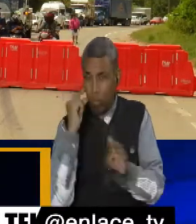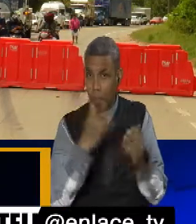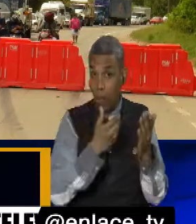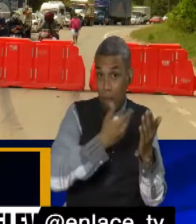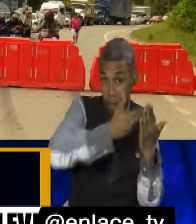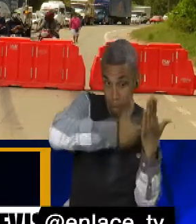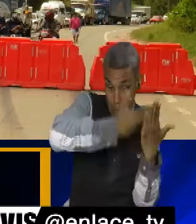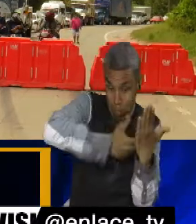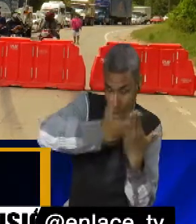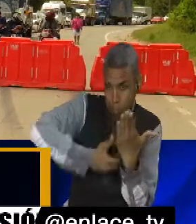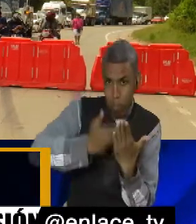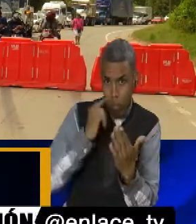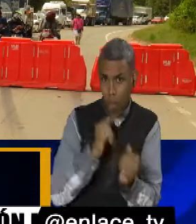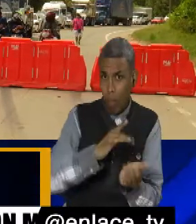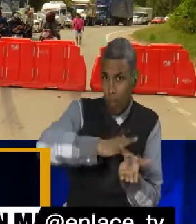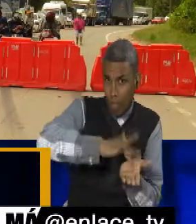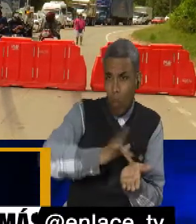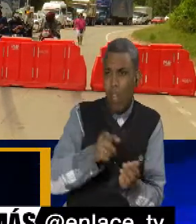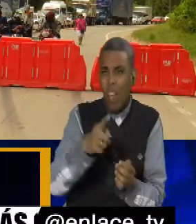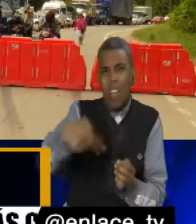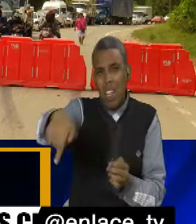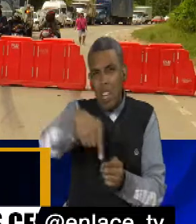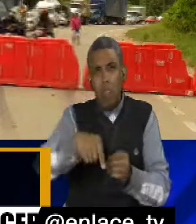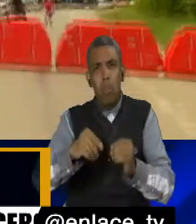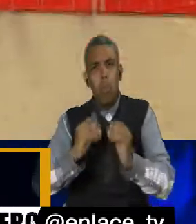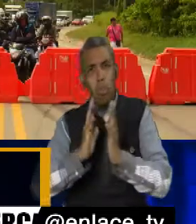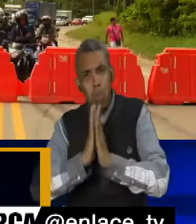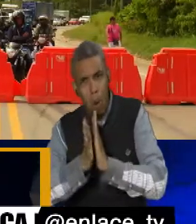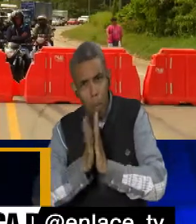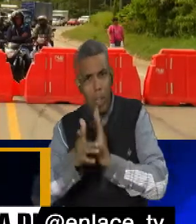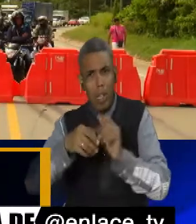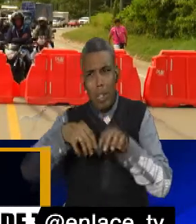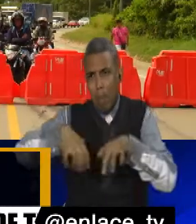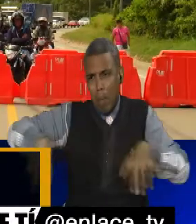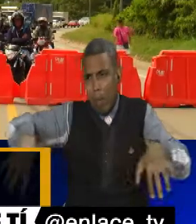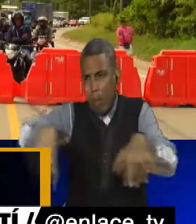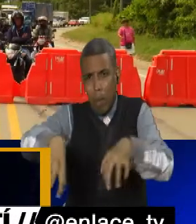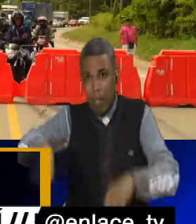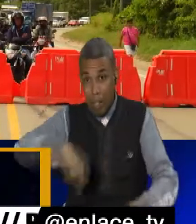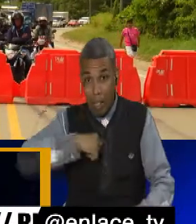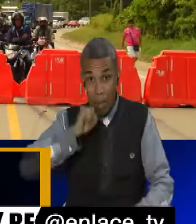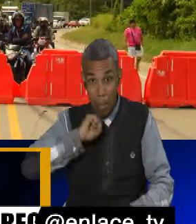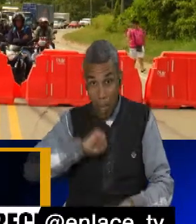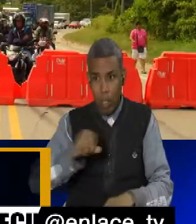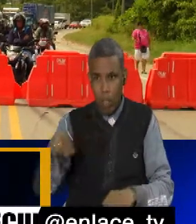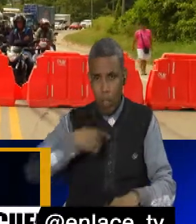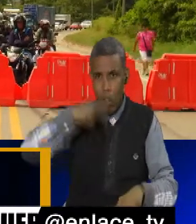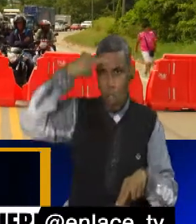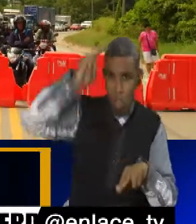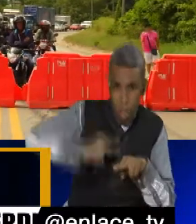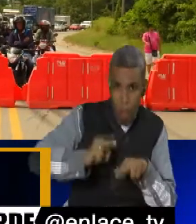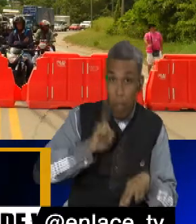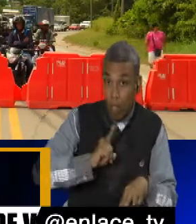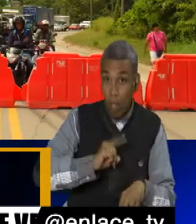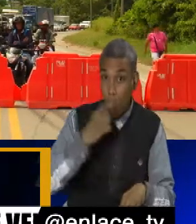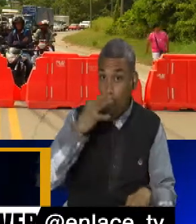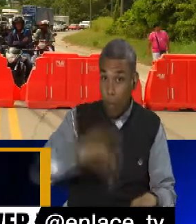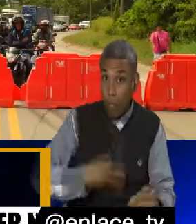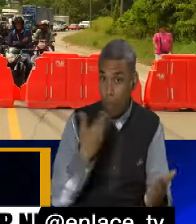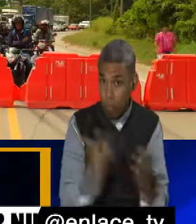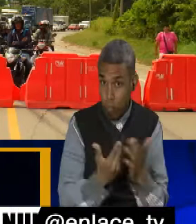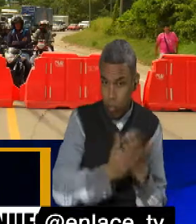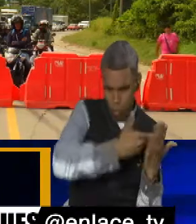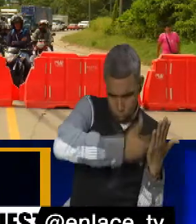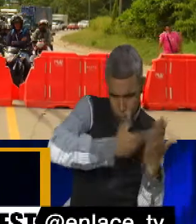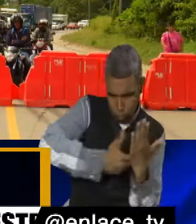deudas que han sido presentadas por los comerciantes y los empresarios locales. Eso, ellos no son mentirosos, ellos no se están inventando esas deudas porque sí, y menos cuando